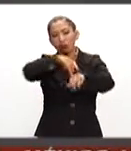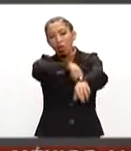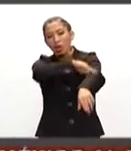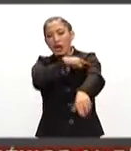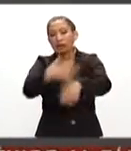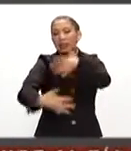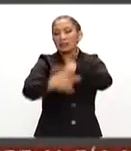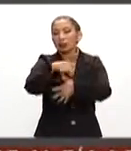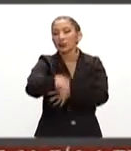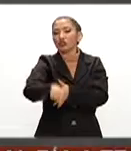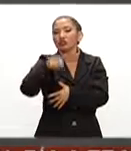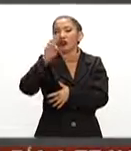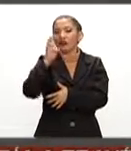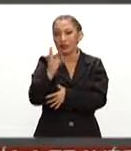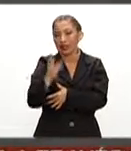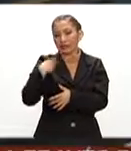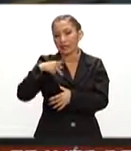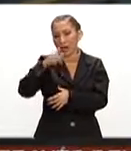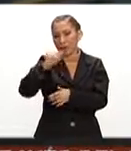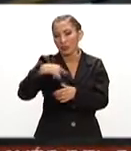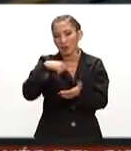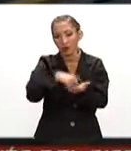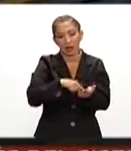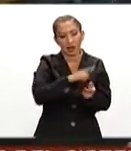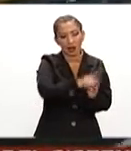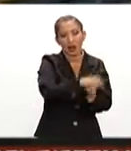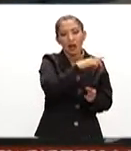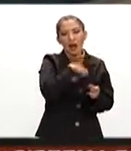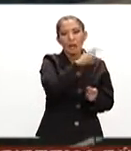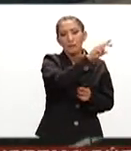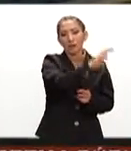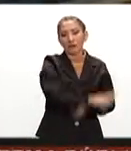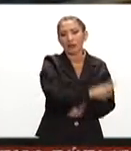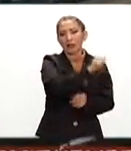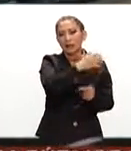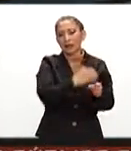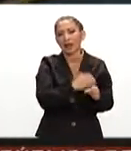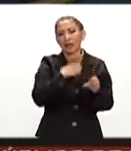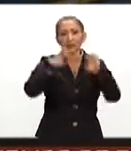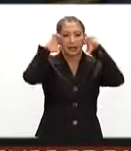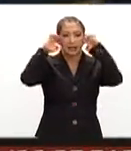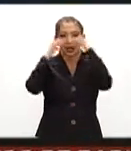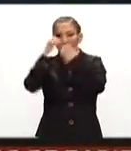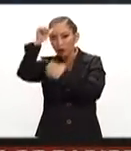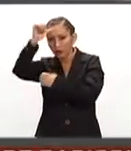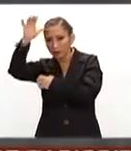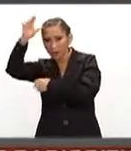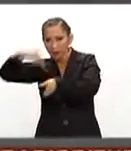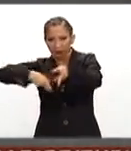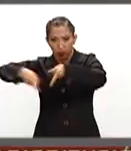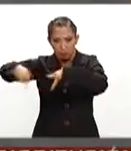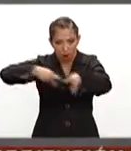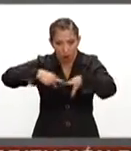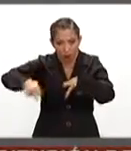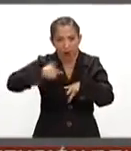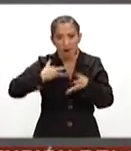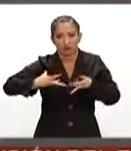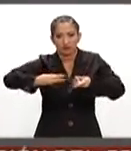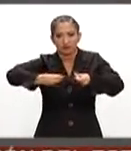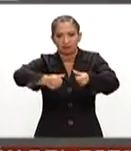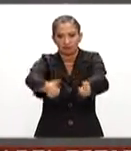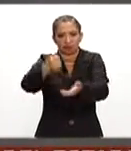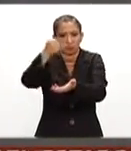longitud de 15.3 kilómetros, está ubicado entre la planta Volkswagen y el estadio Cuauhtémoc de fútbol. Implicó una